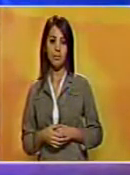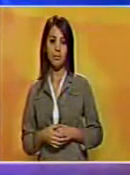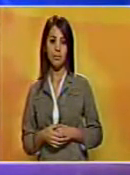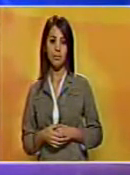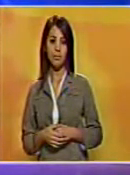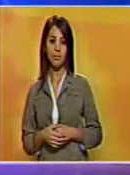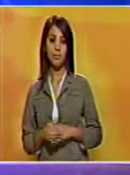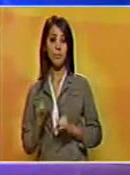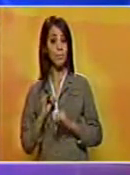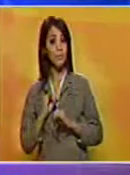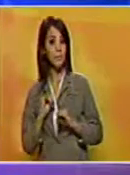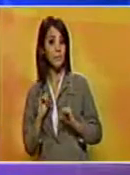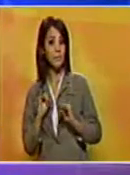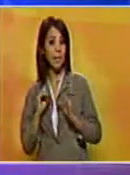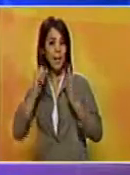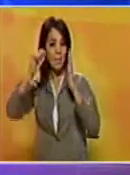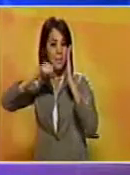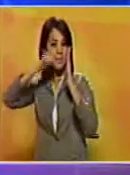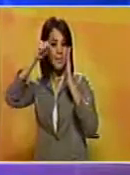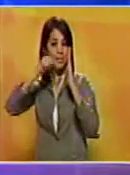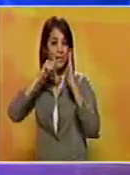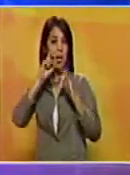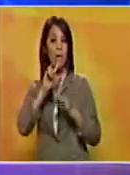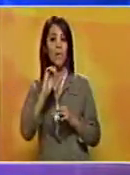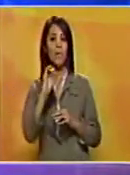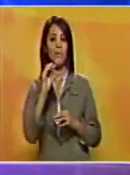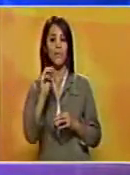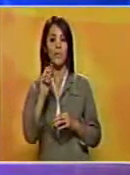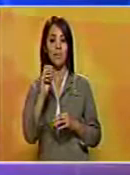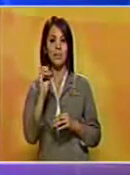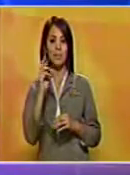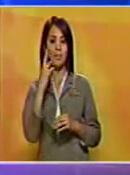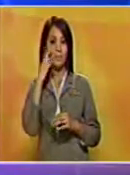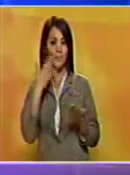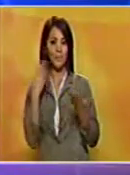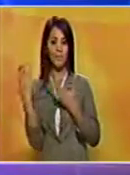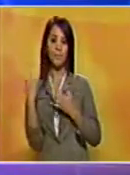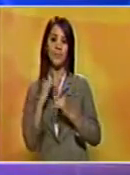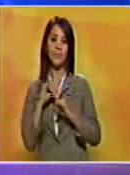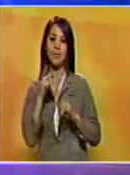Para cerrar, los voy a dejar con el nuevo videoclip de Víctor Muñoz, Desesperando. Así llegamos